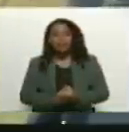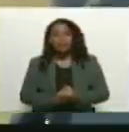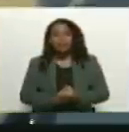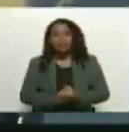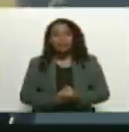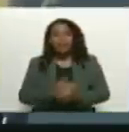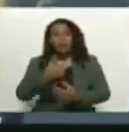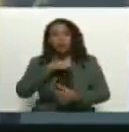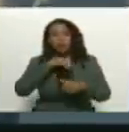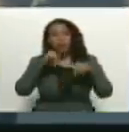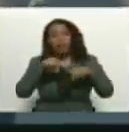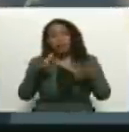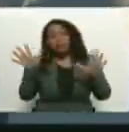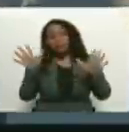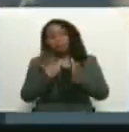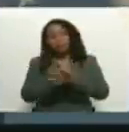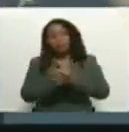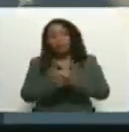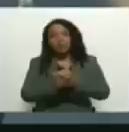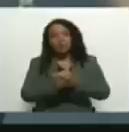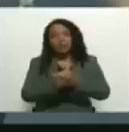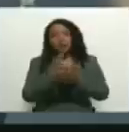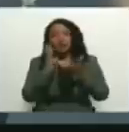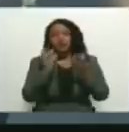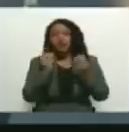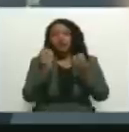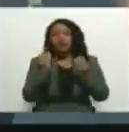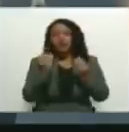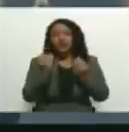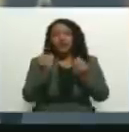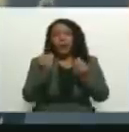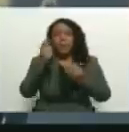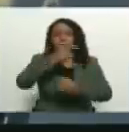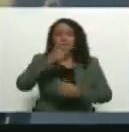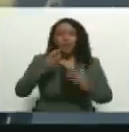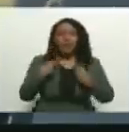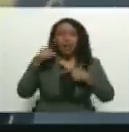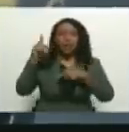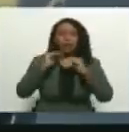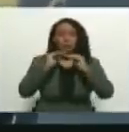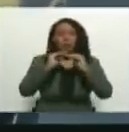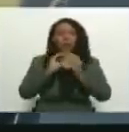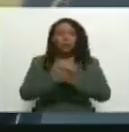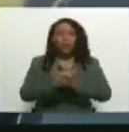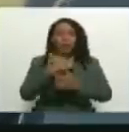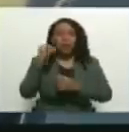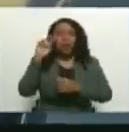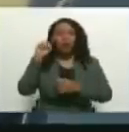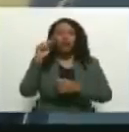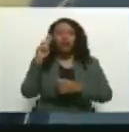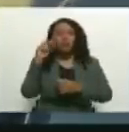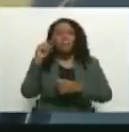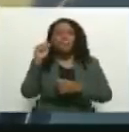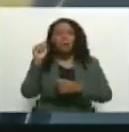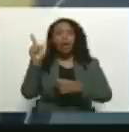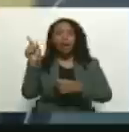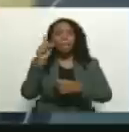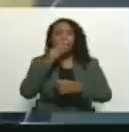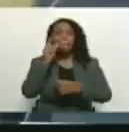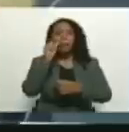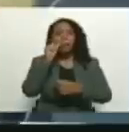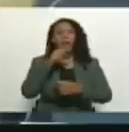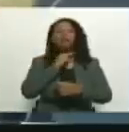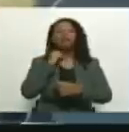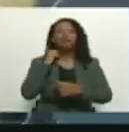aquí estamos. Aquí estamos entre puro andino. Mire, está el padre Numa Molina, que es de Mérida. ¿Ah?